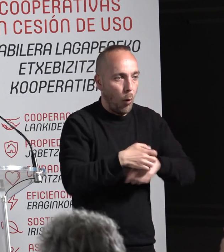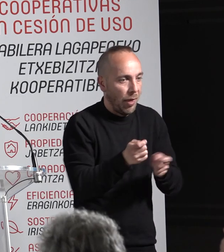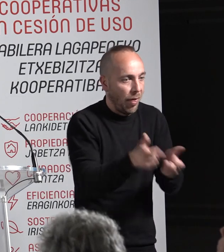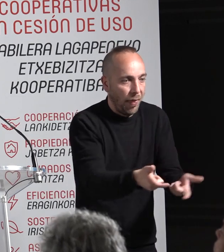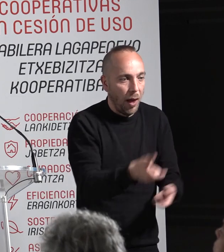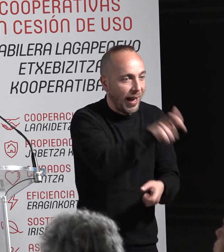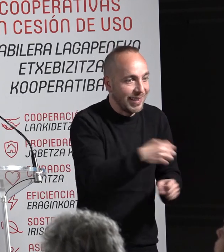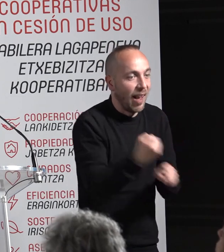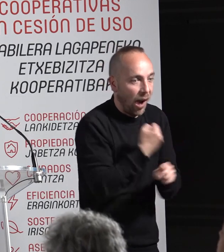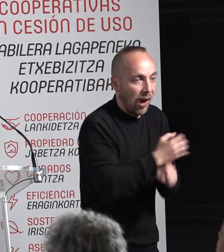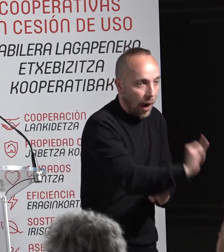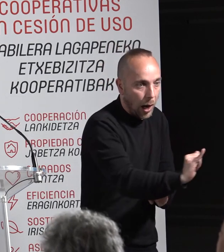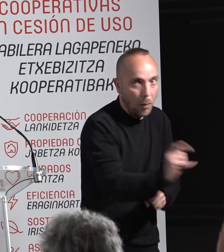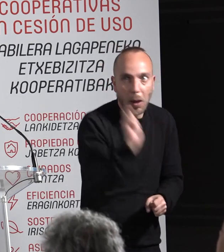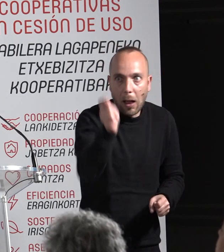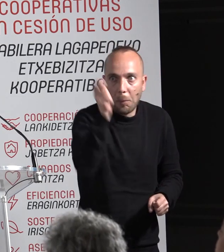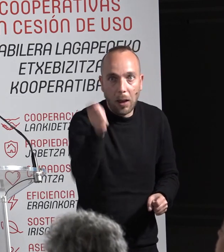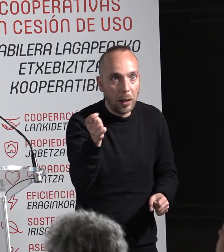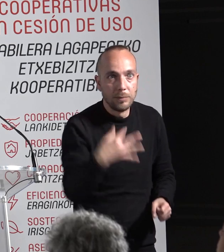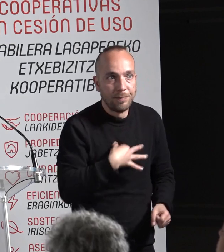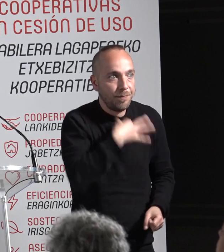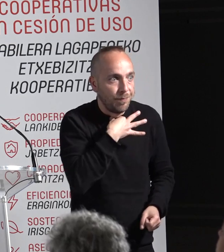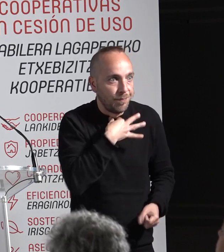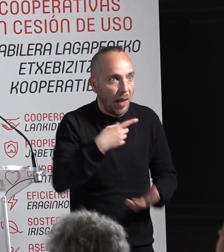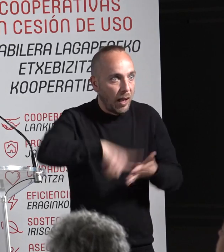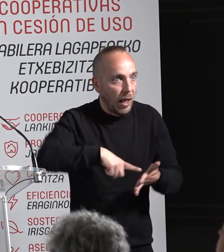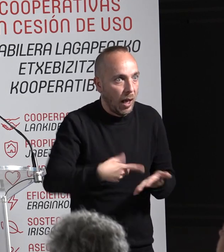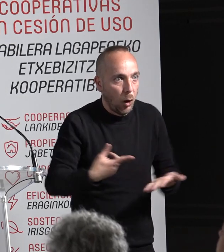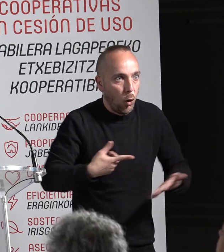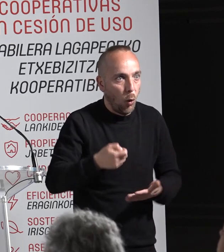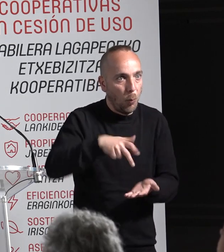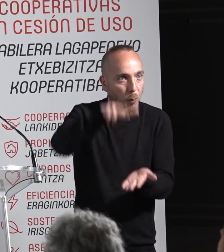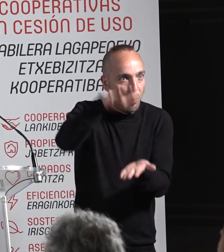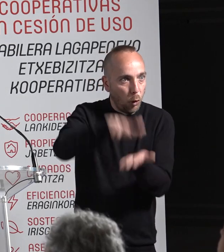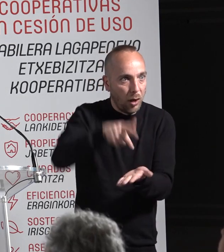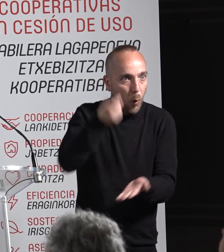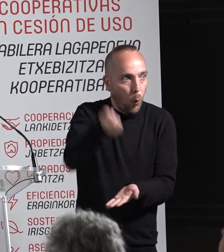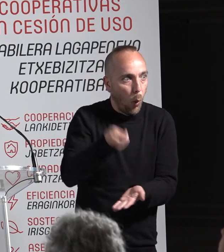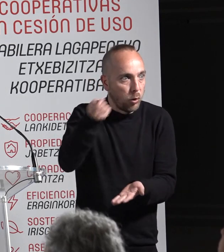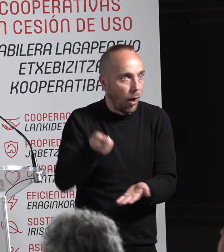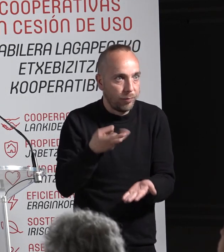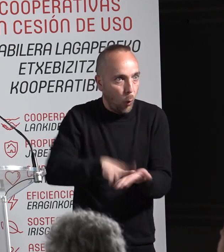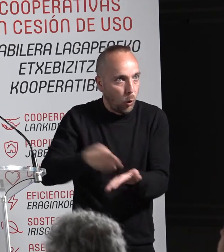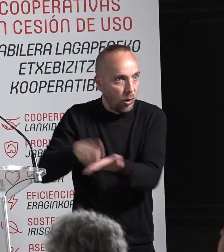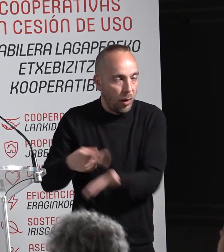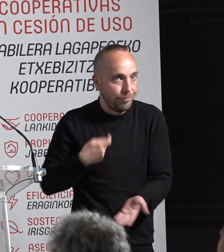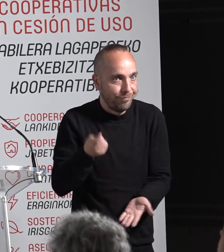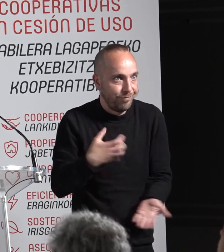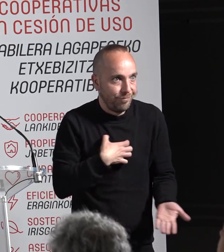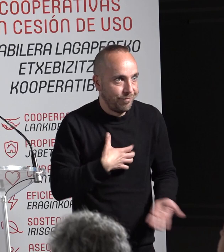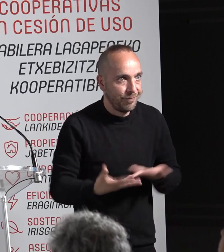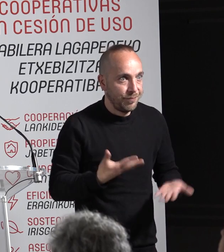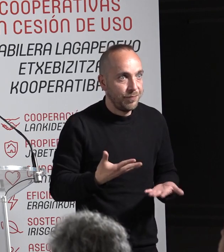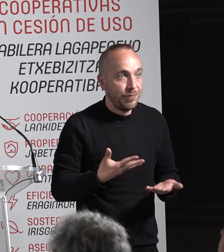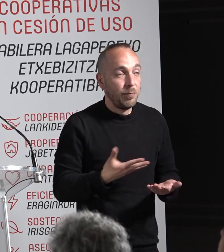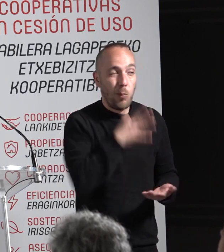no le llega para poder pagar el alquiler o la cuota. Es uno de los principales factores para, de